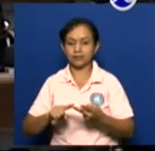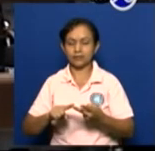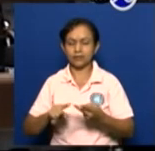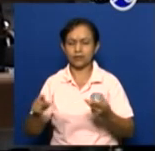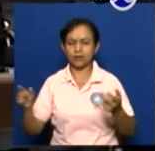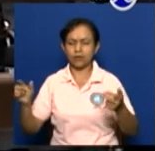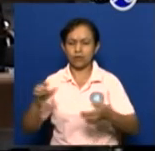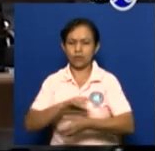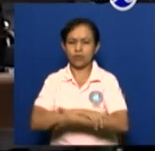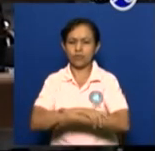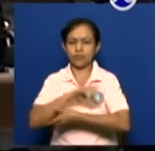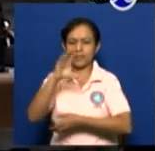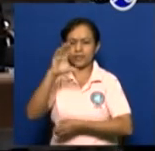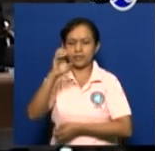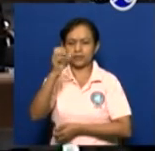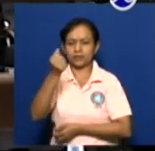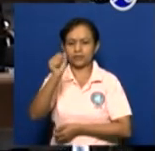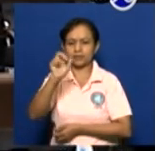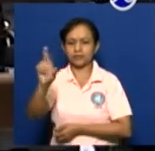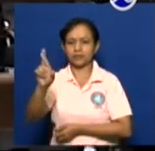compañero César.